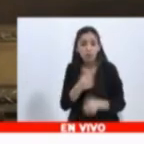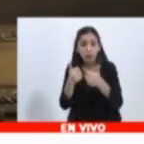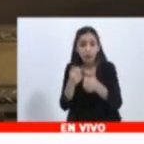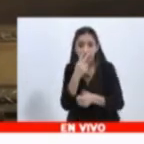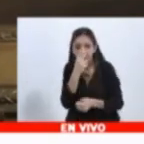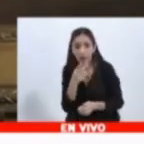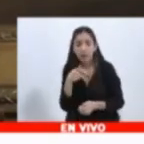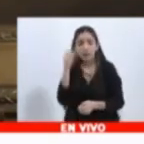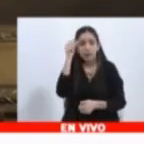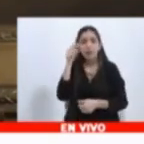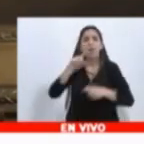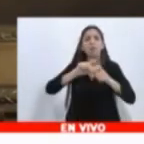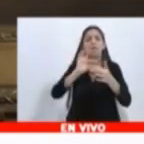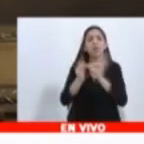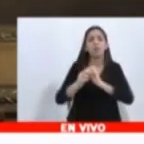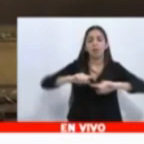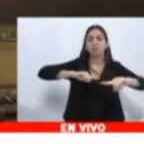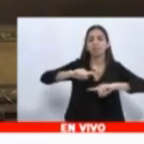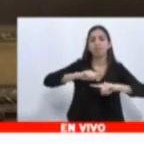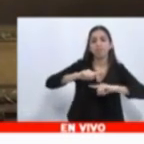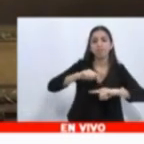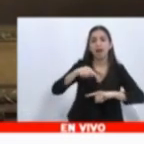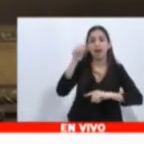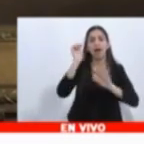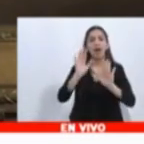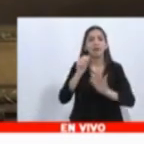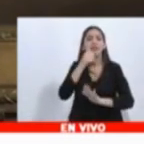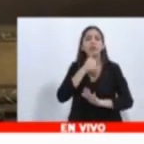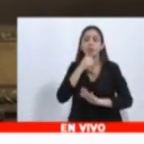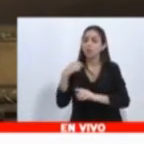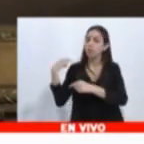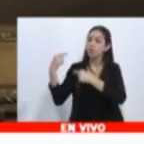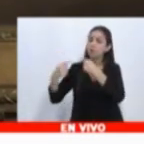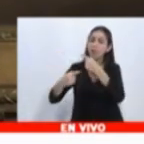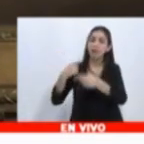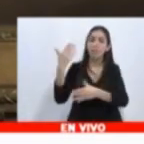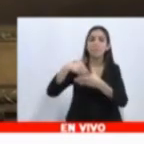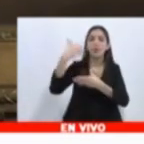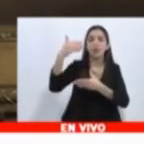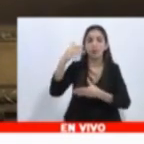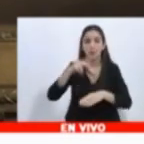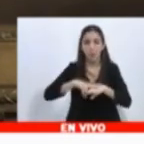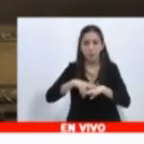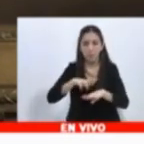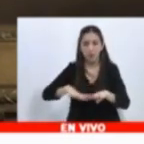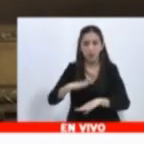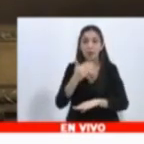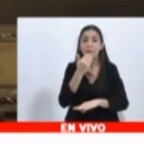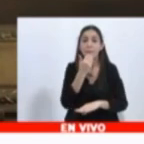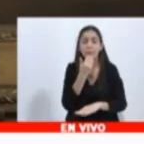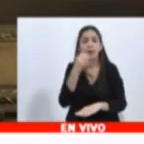la gente de buena voluntad. Los líderes somos pasajeros en la historia política de nuestros